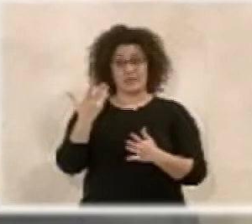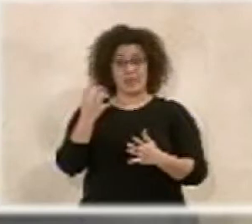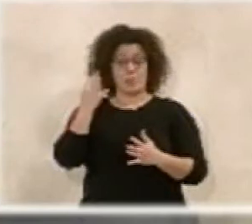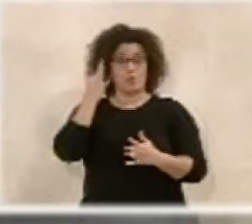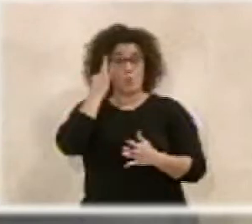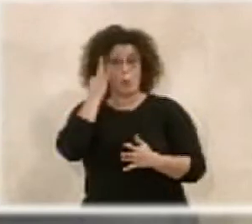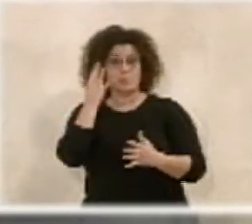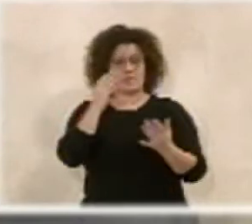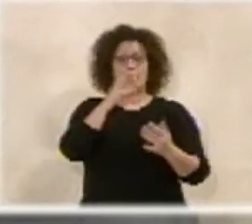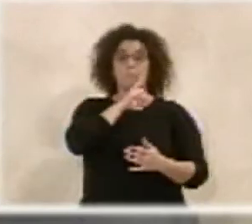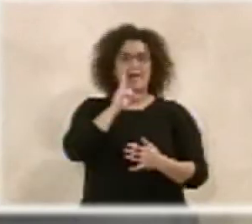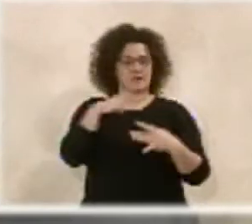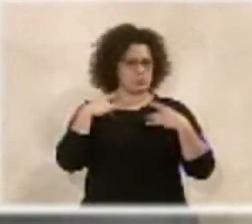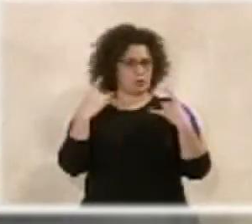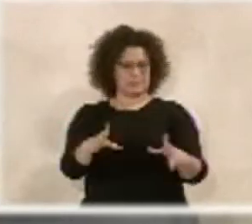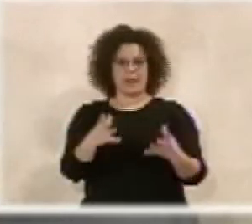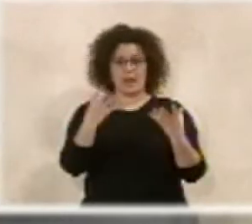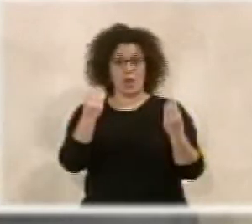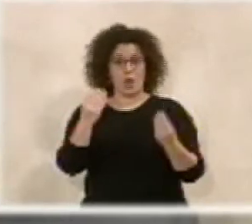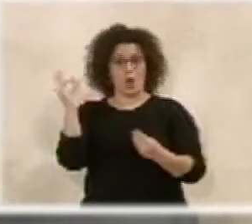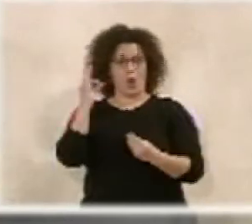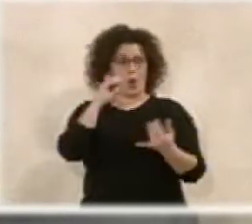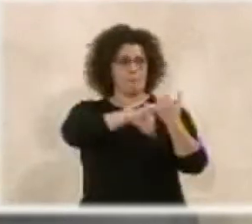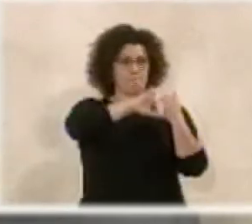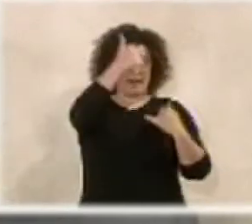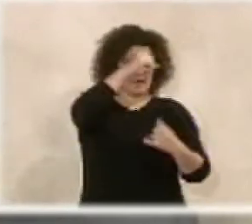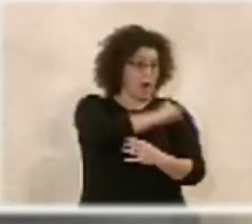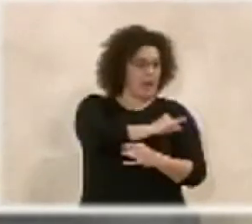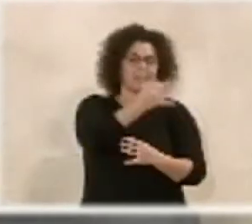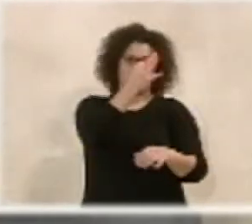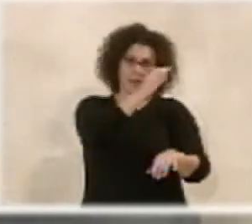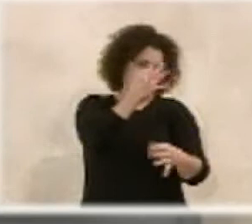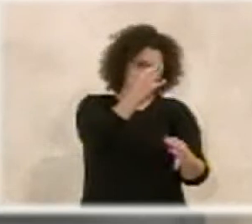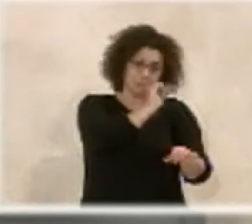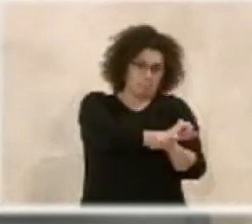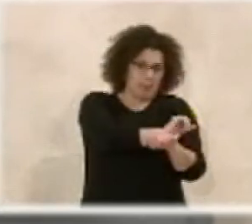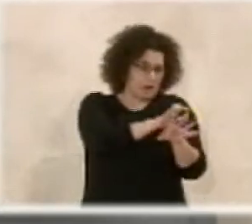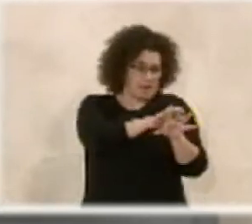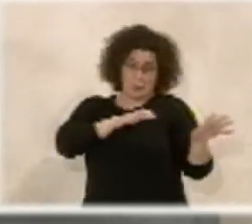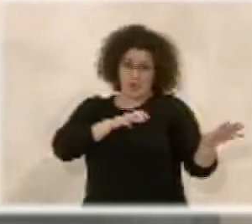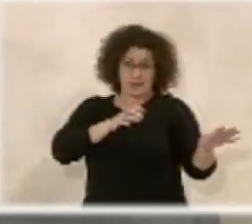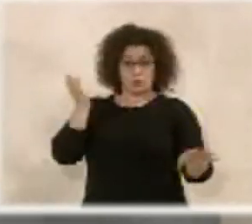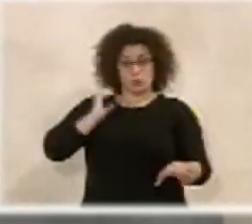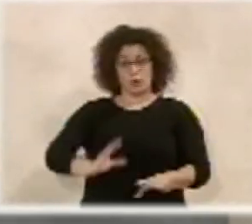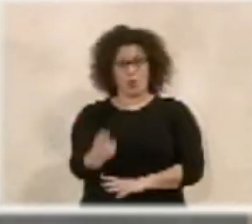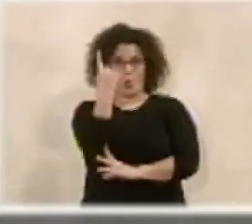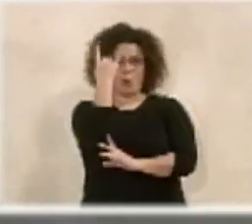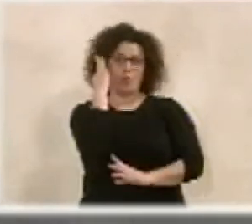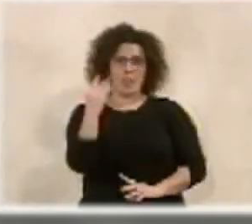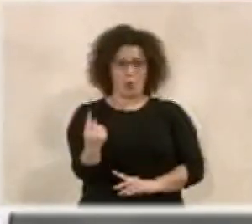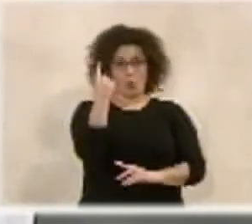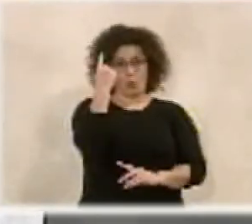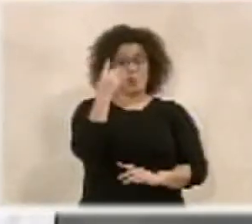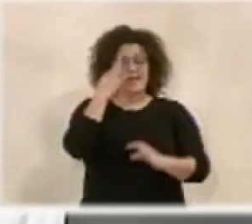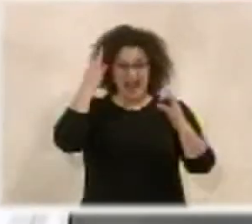tienen maridos, madres solteras, o las que los tenemos parados. Entonces contamos con nuestro sueldo. Eso es la